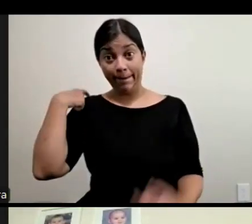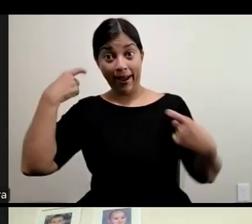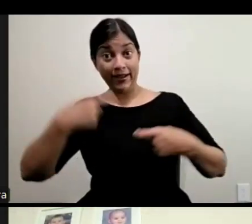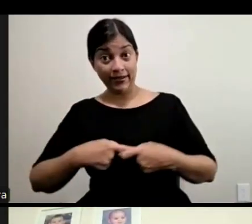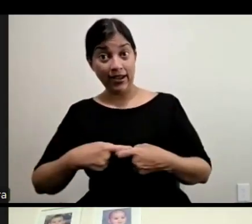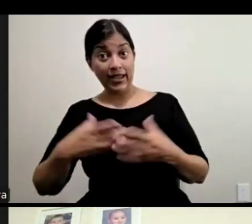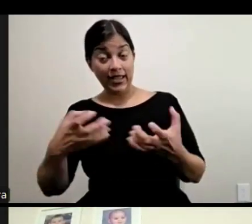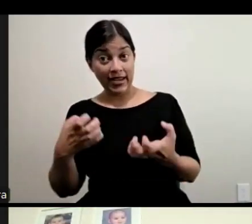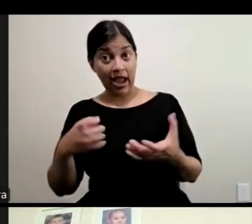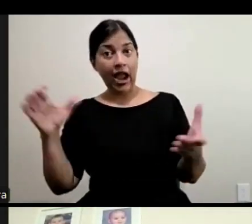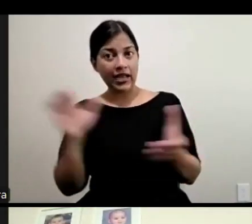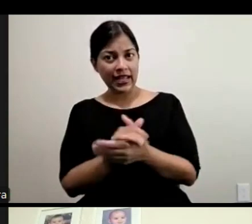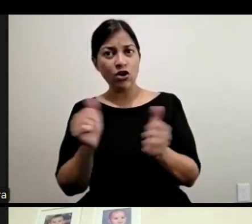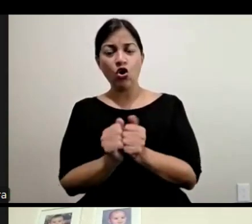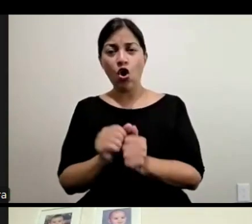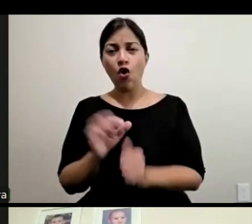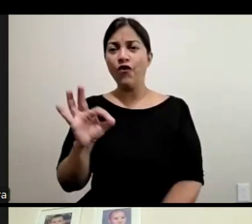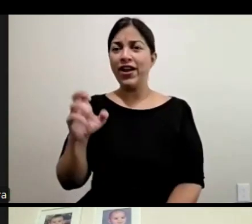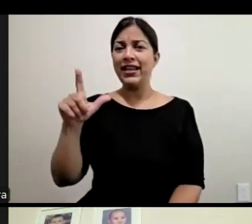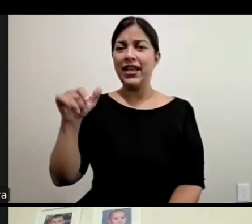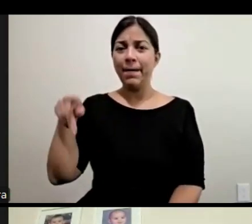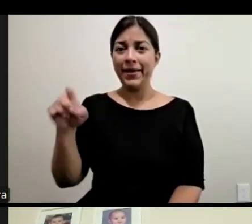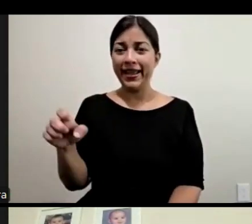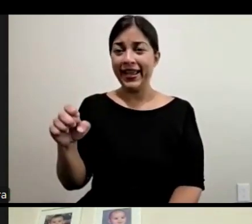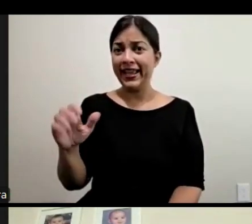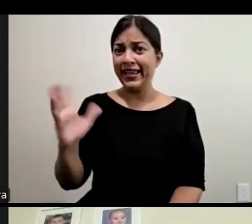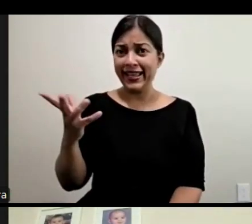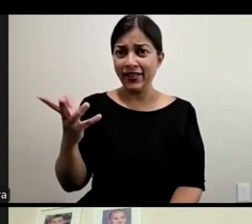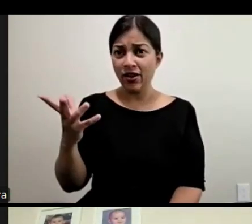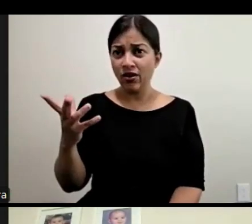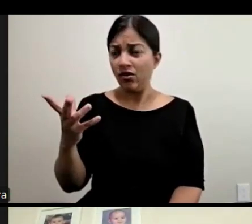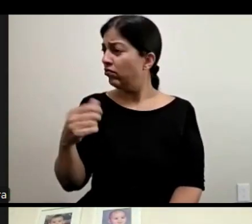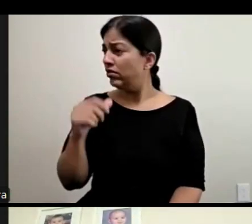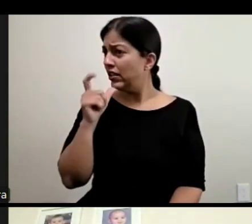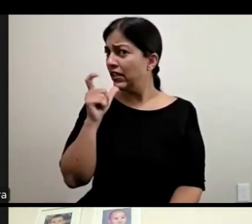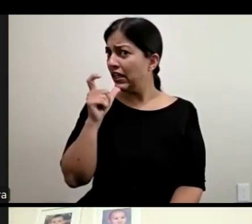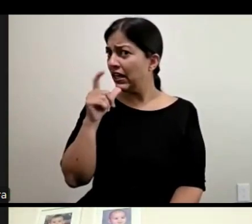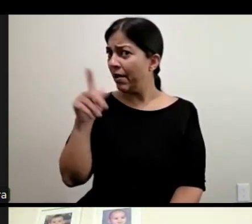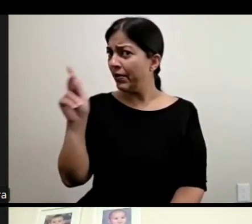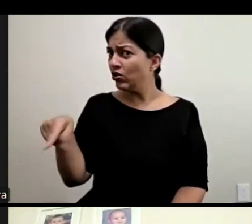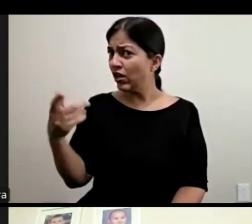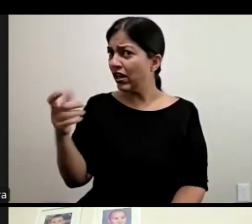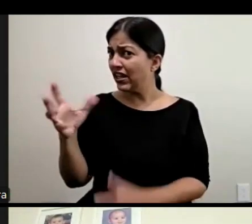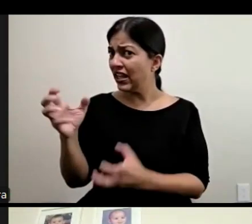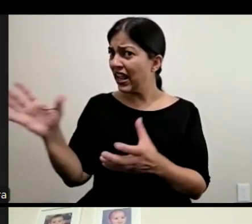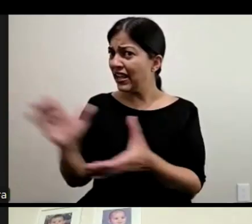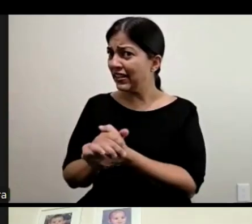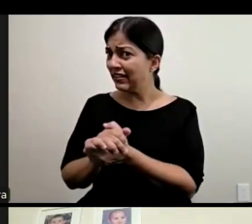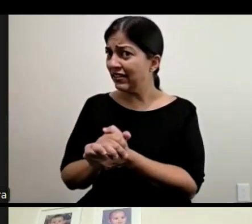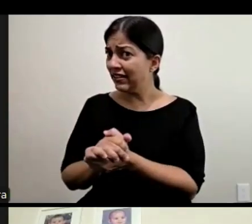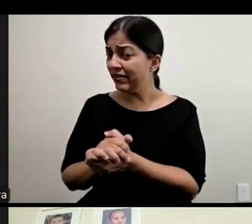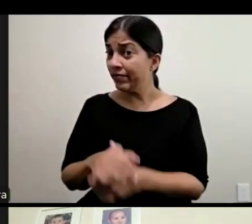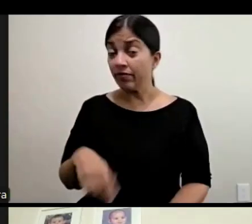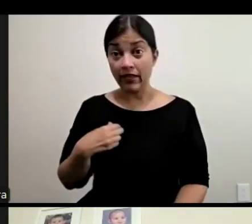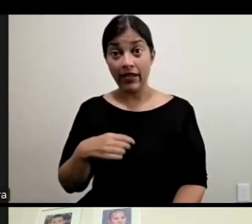casarla con Felipe V, un hijo de Felipe V, no sé. ¿Qué es quién la persona que quiere casar? El